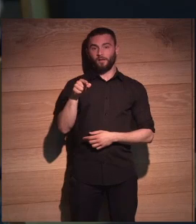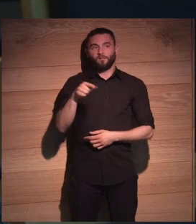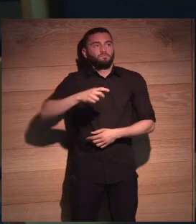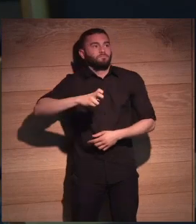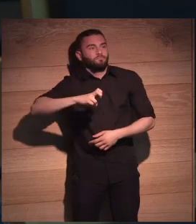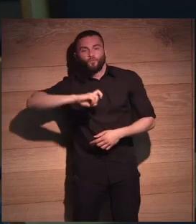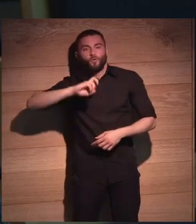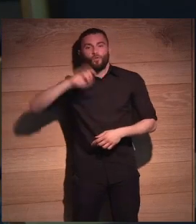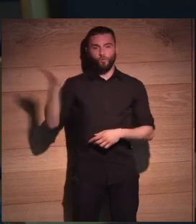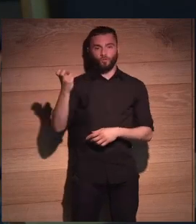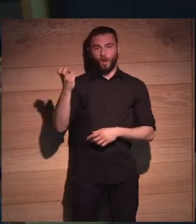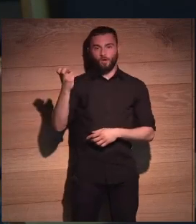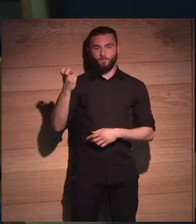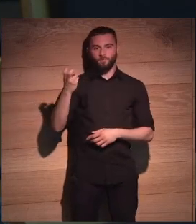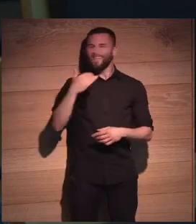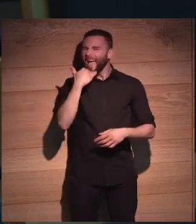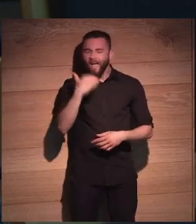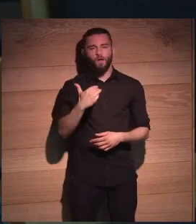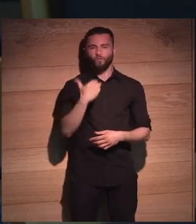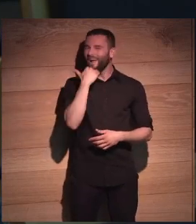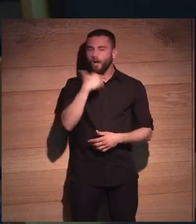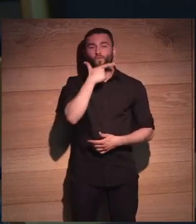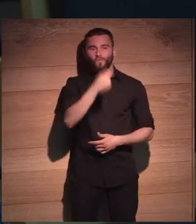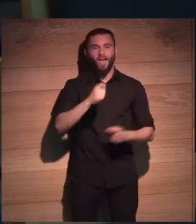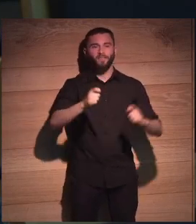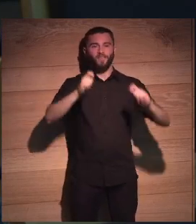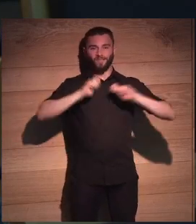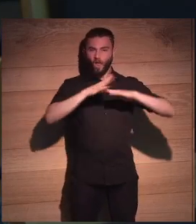sé cómo. Una cosa que nos facilitara al usuario